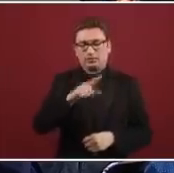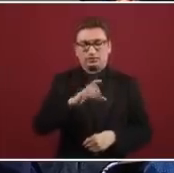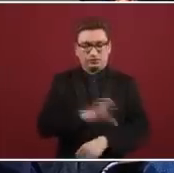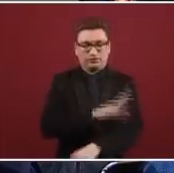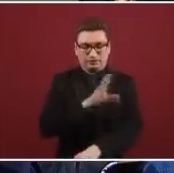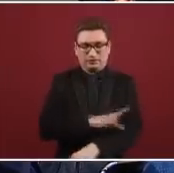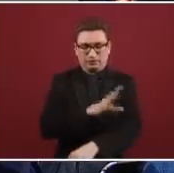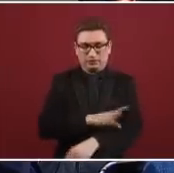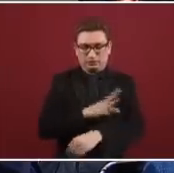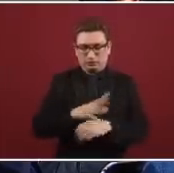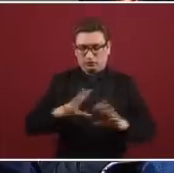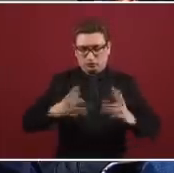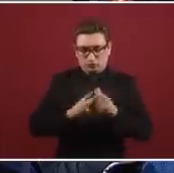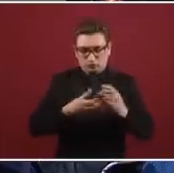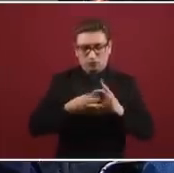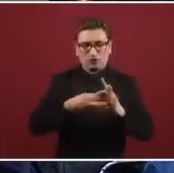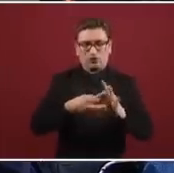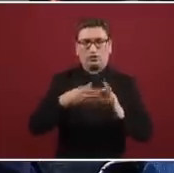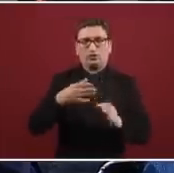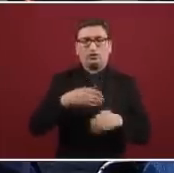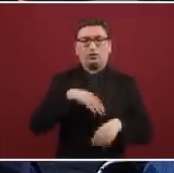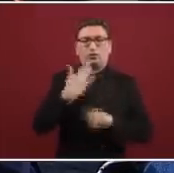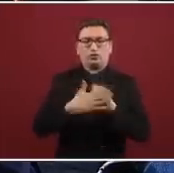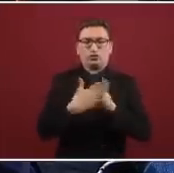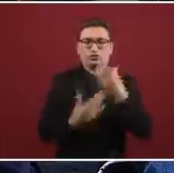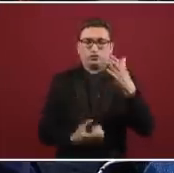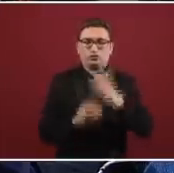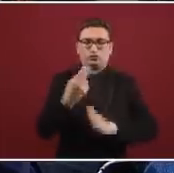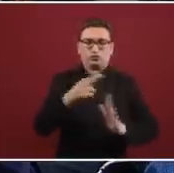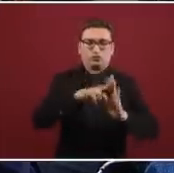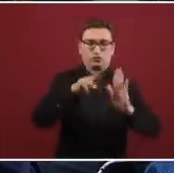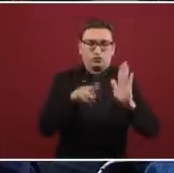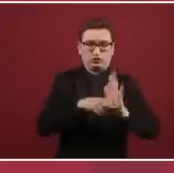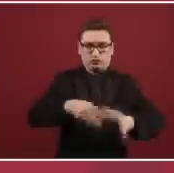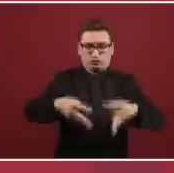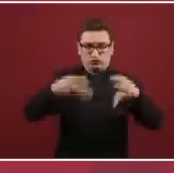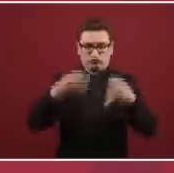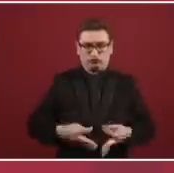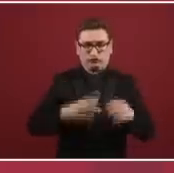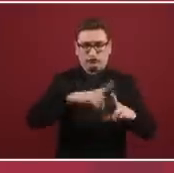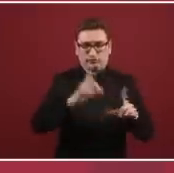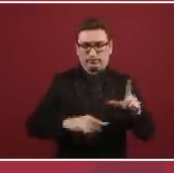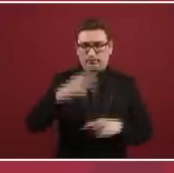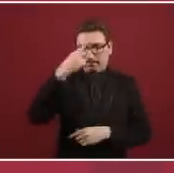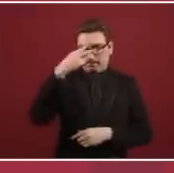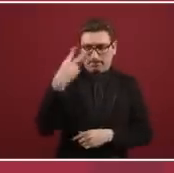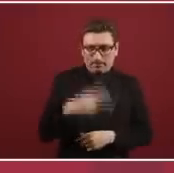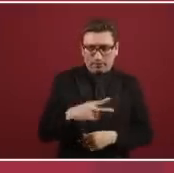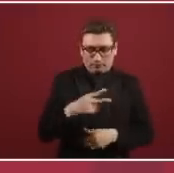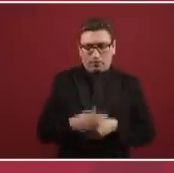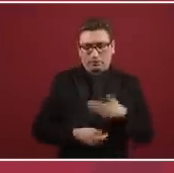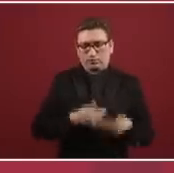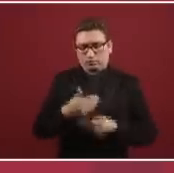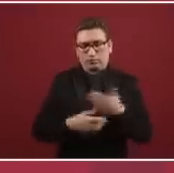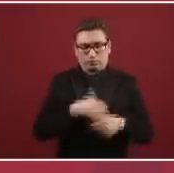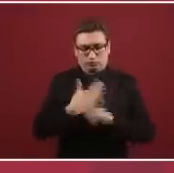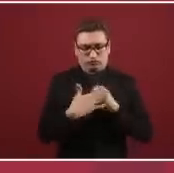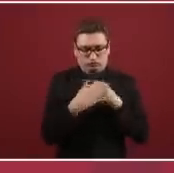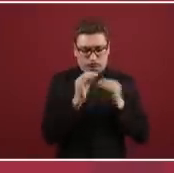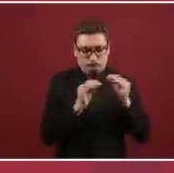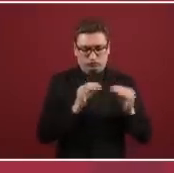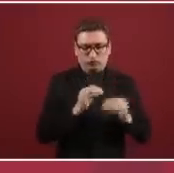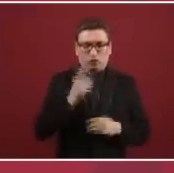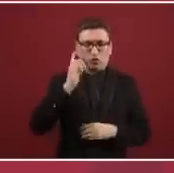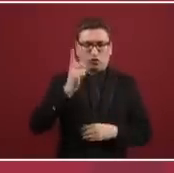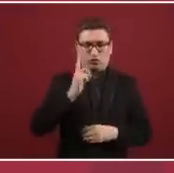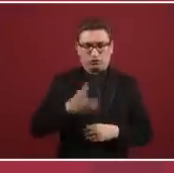la conformación de una nueva norma oficial mexicana que está en proceso y esperemos que a finales